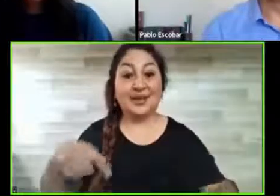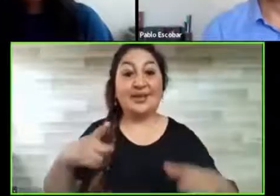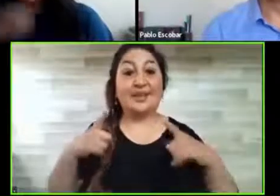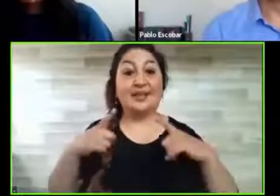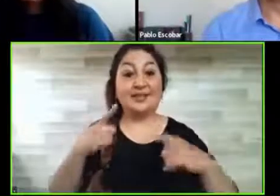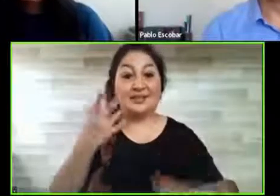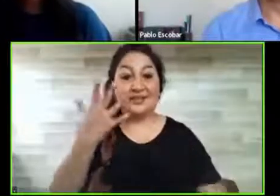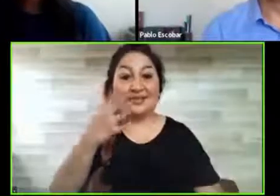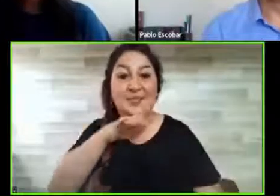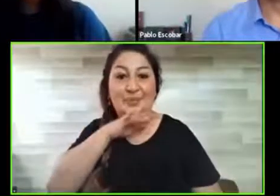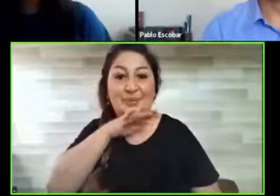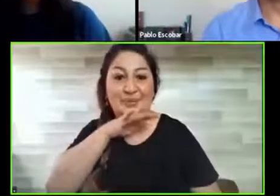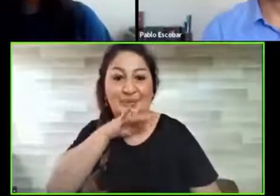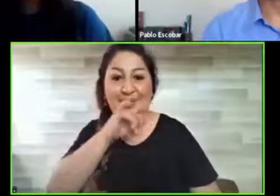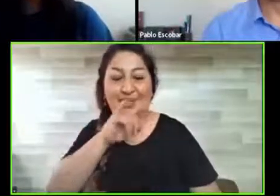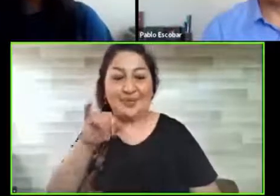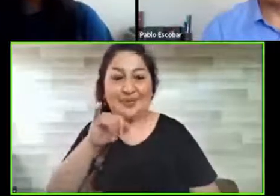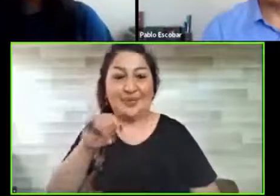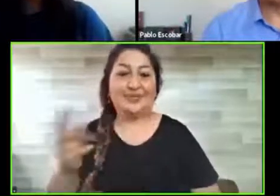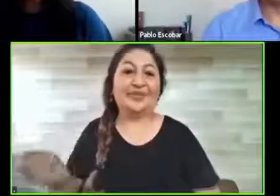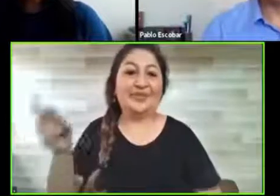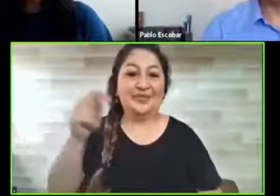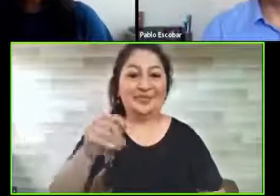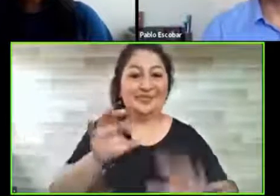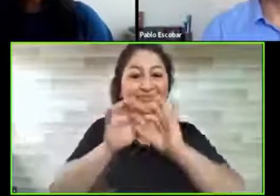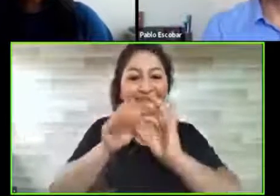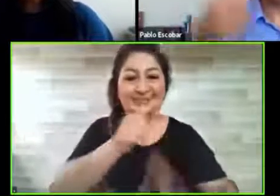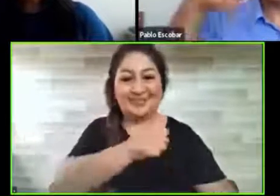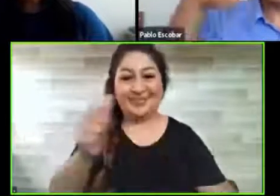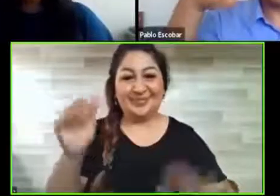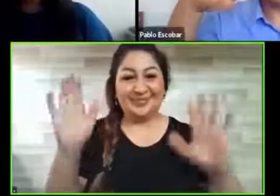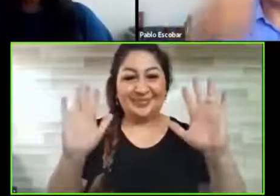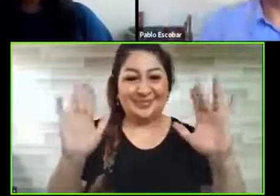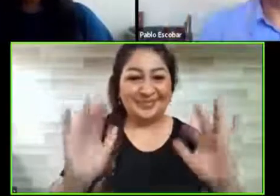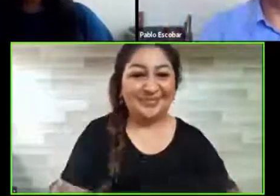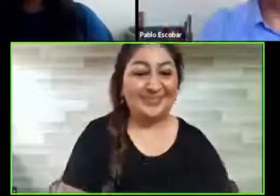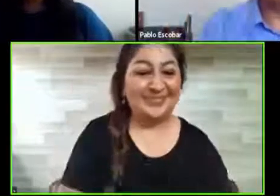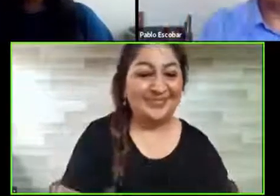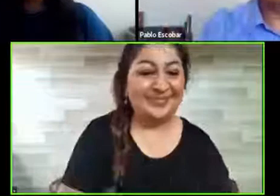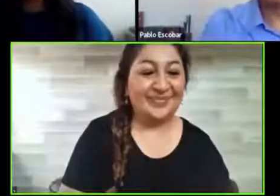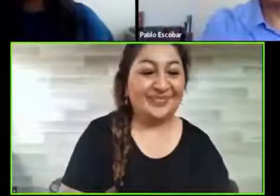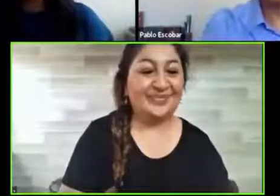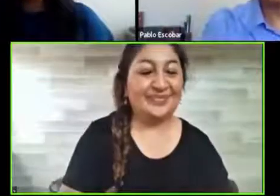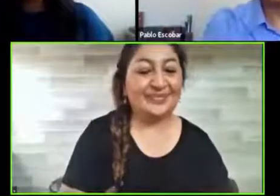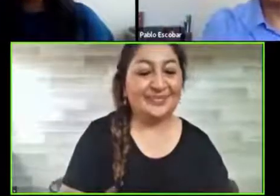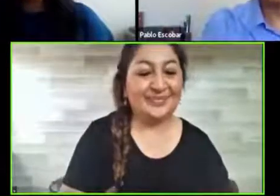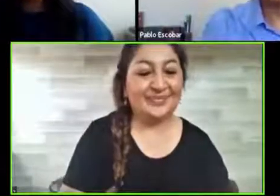que volvemos con la siguiente charla. Muchas gracias a todos, hasta luego. A ustedes, hasta luego.